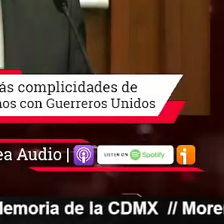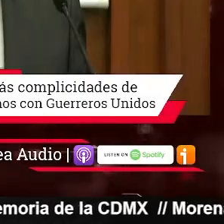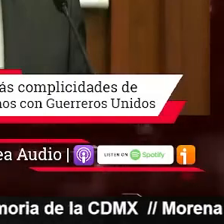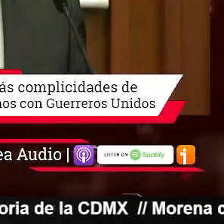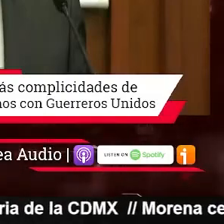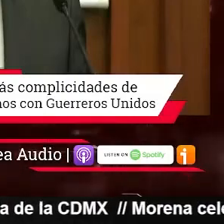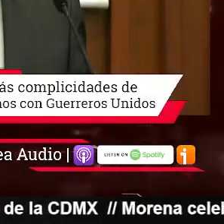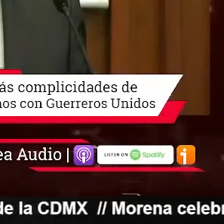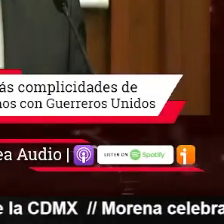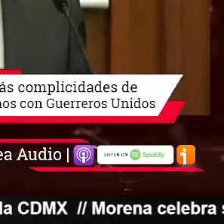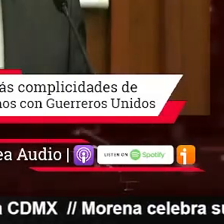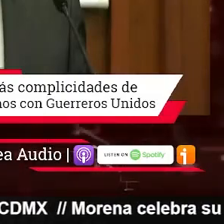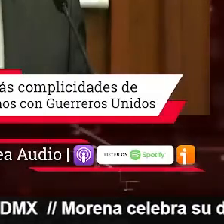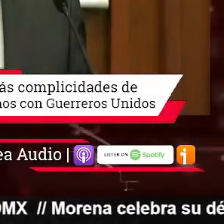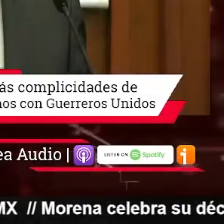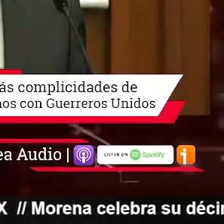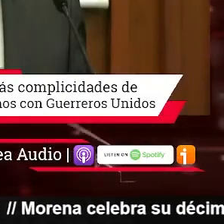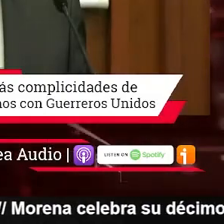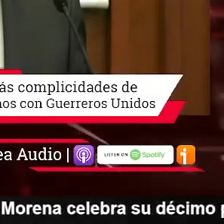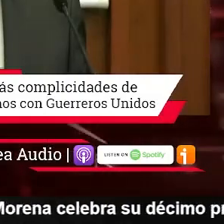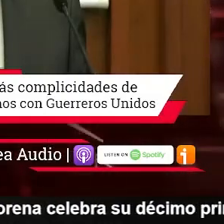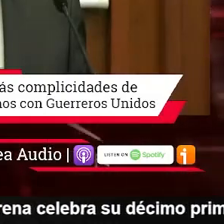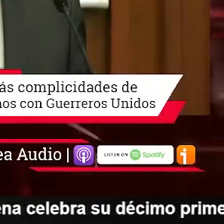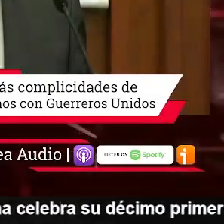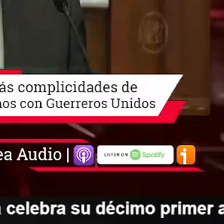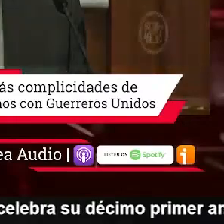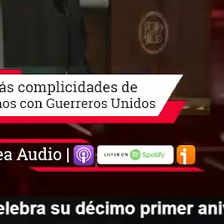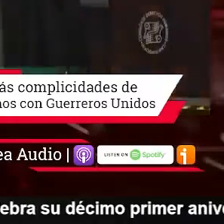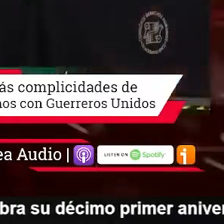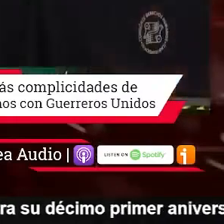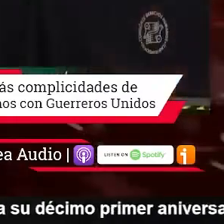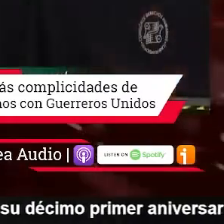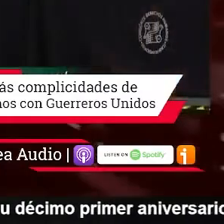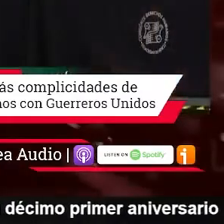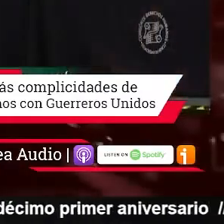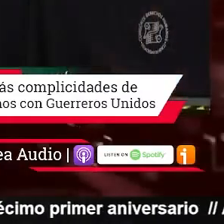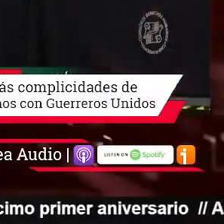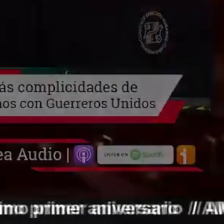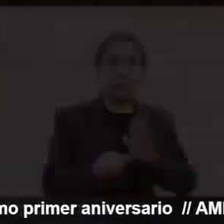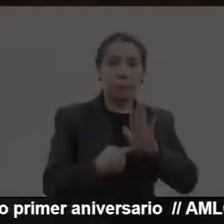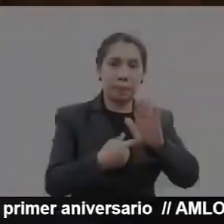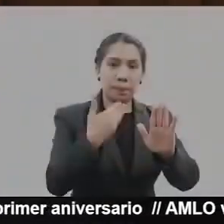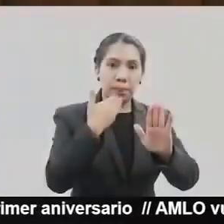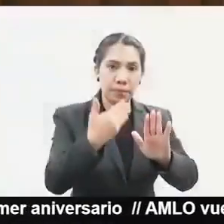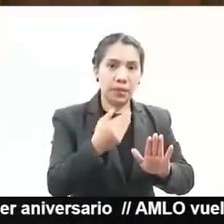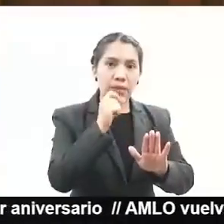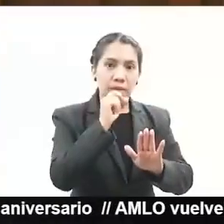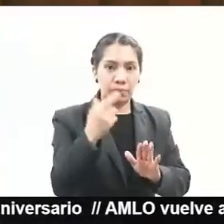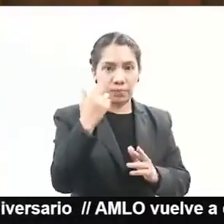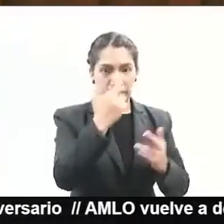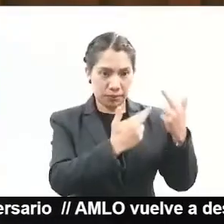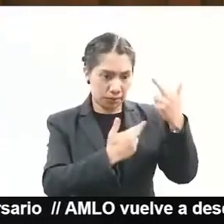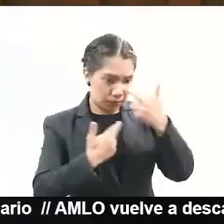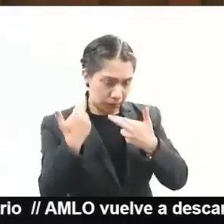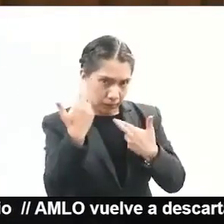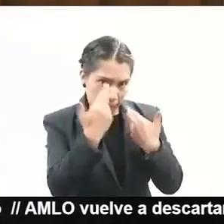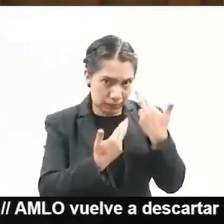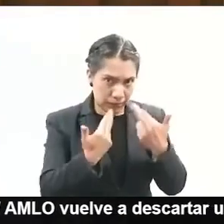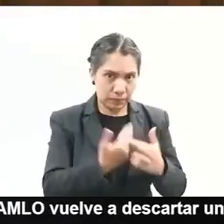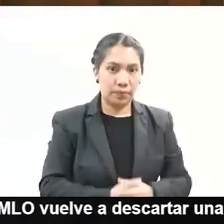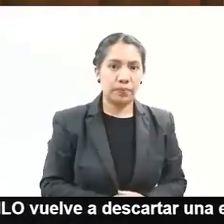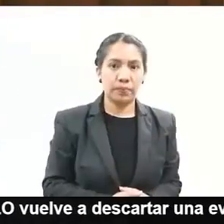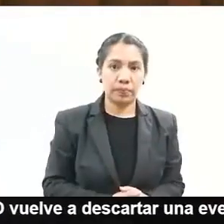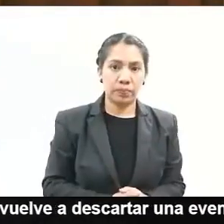independientes, donde habla precisamente de esta intervención por parte del Ejército. Durante los sucesos del